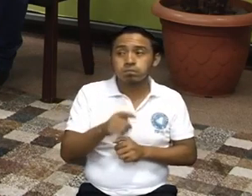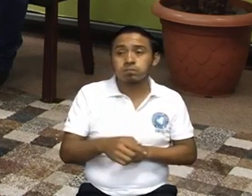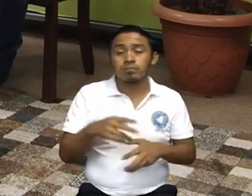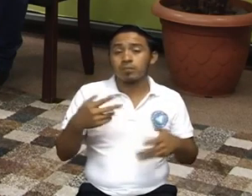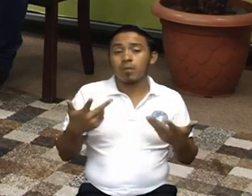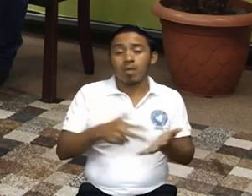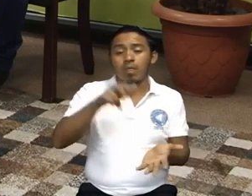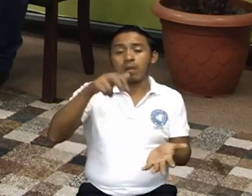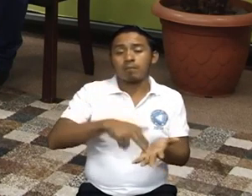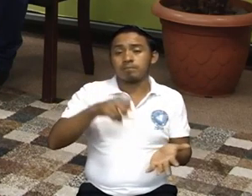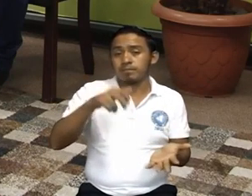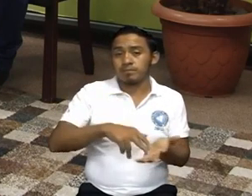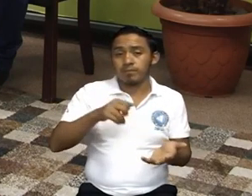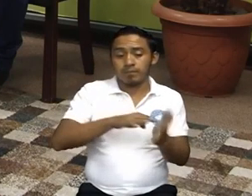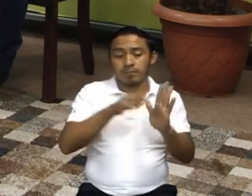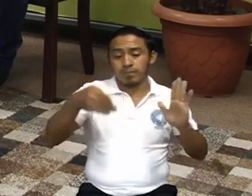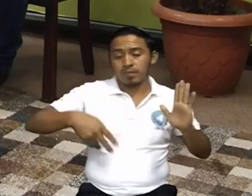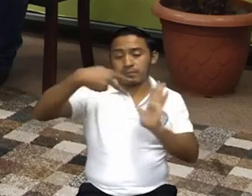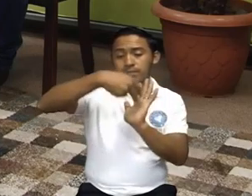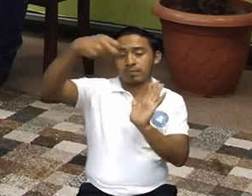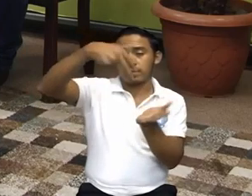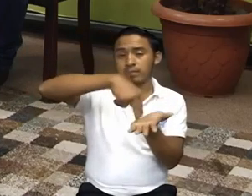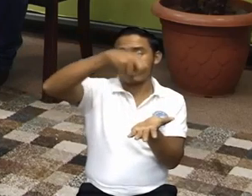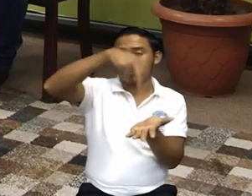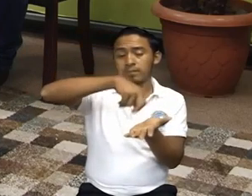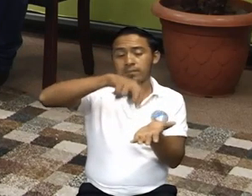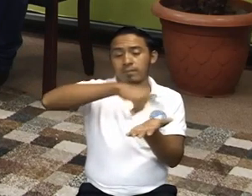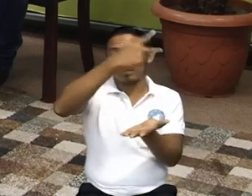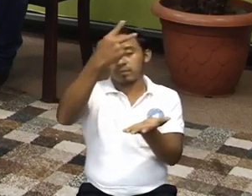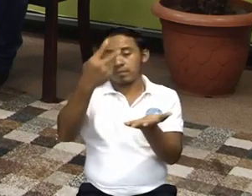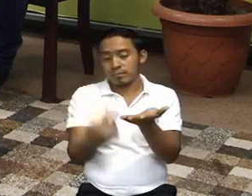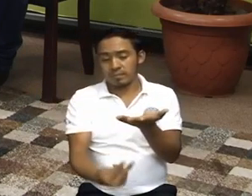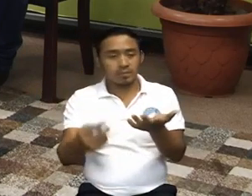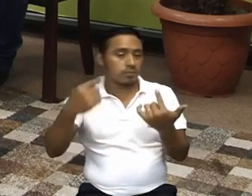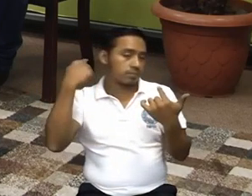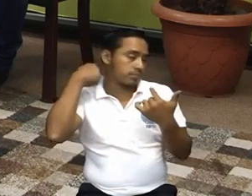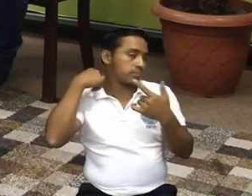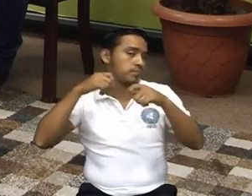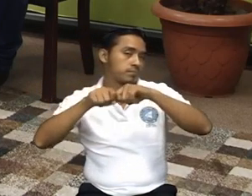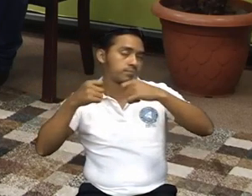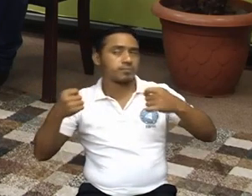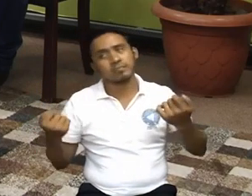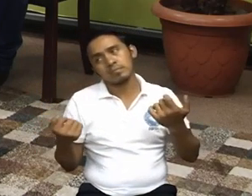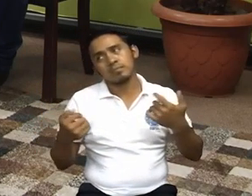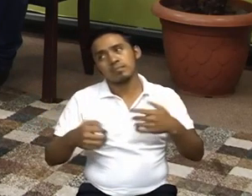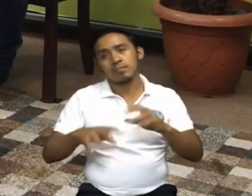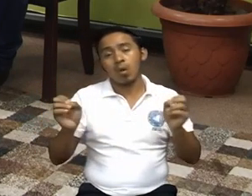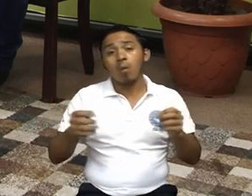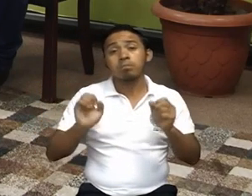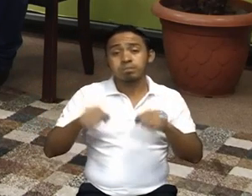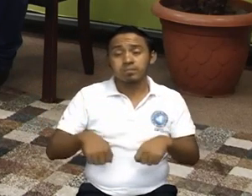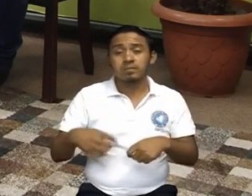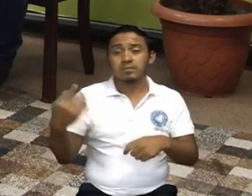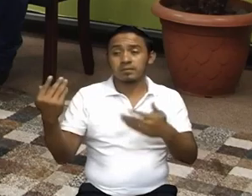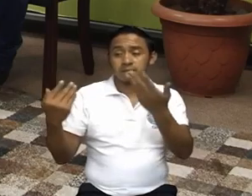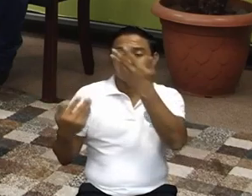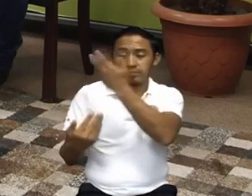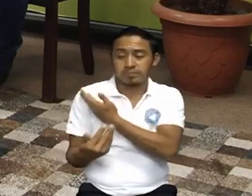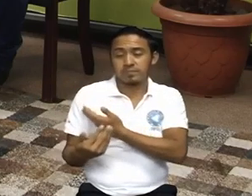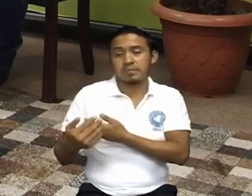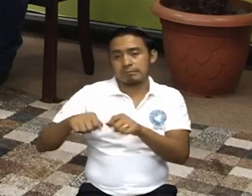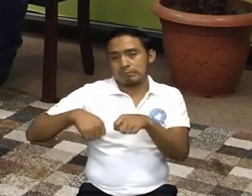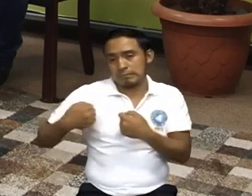de riesgo, como es brincar en la cama y puede perder el pie y caer de cabeza, o cae de lado y puede ocasionarse una fractura del brazo,